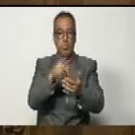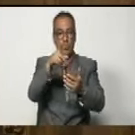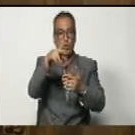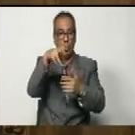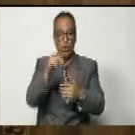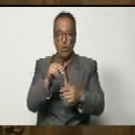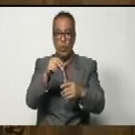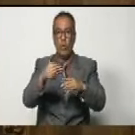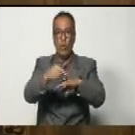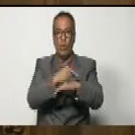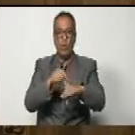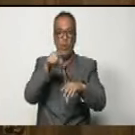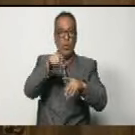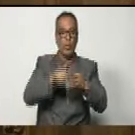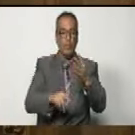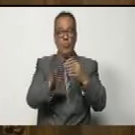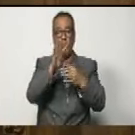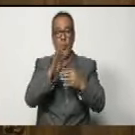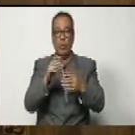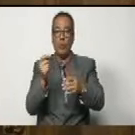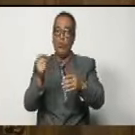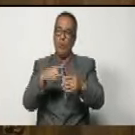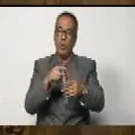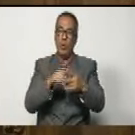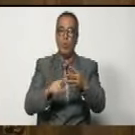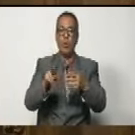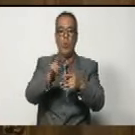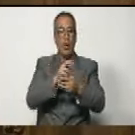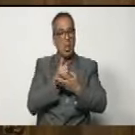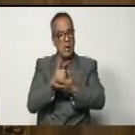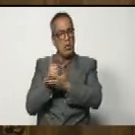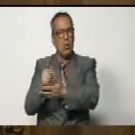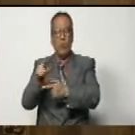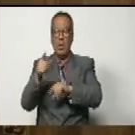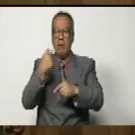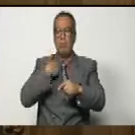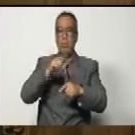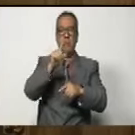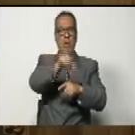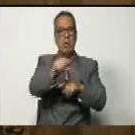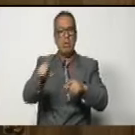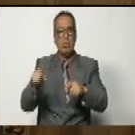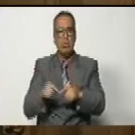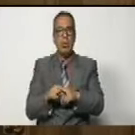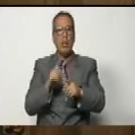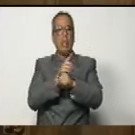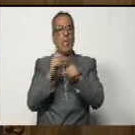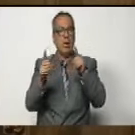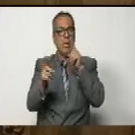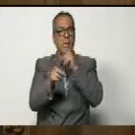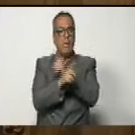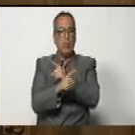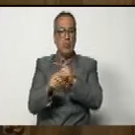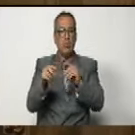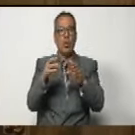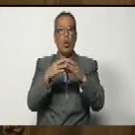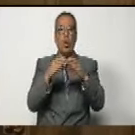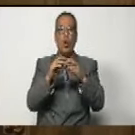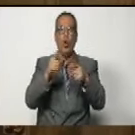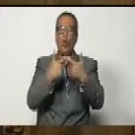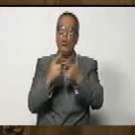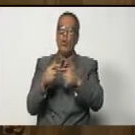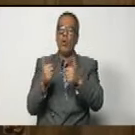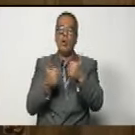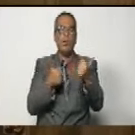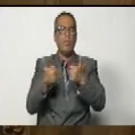financieros por la Nación. 4. Donaciones, auxilios, contribuciones, subvenciones, transferencias, legados o cualquier